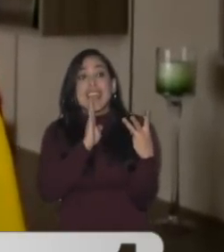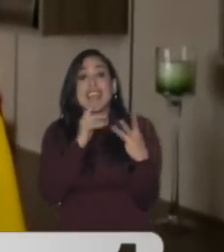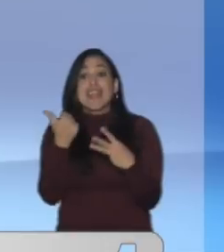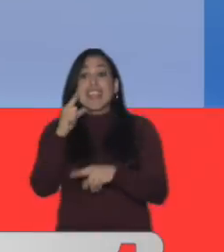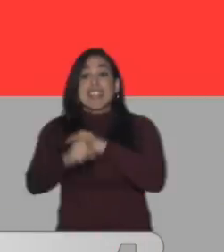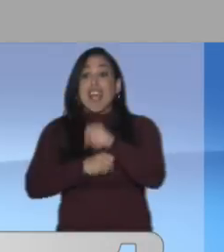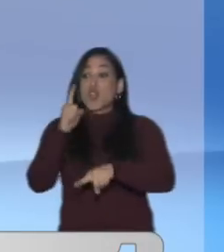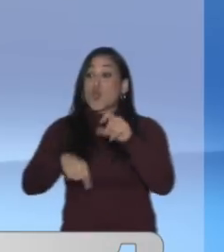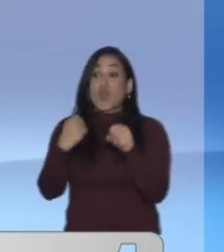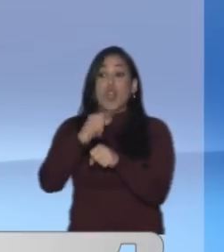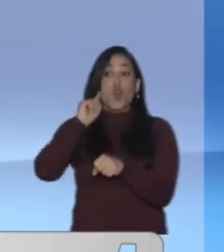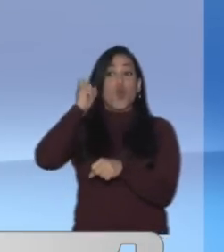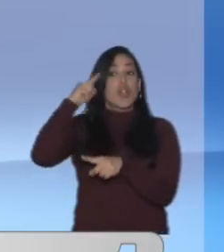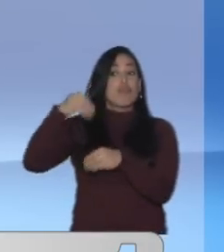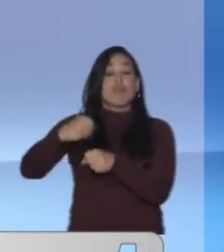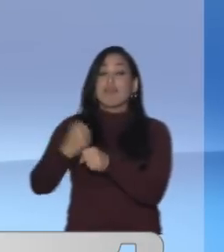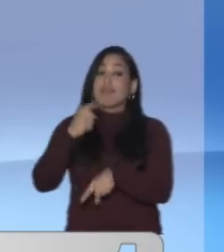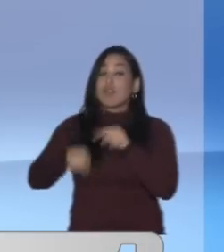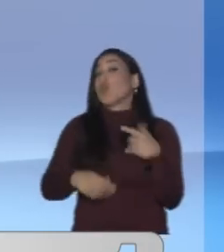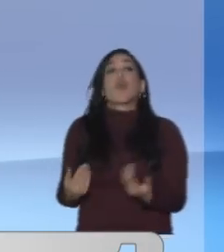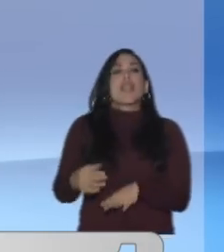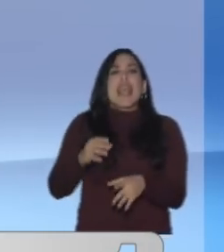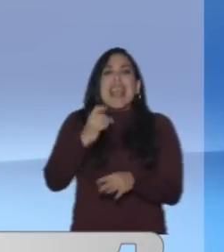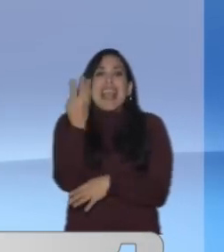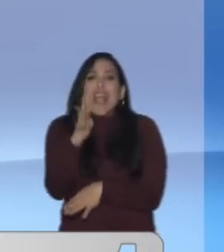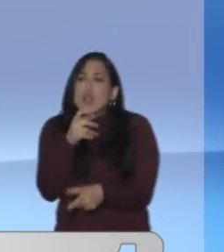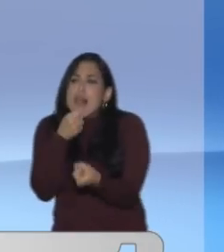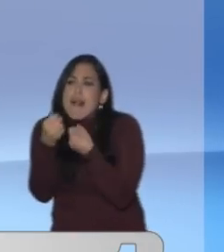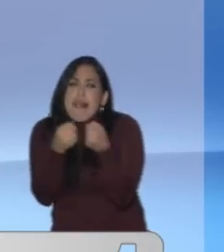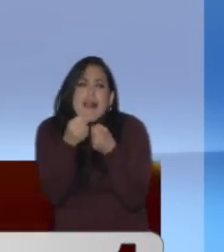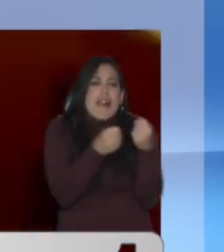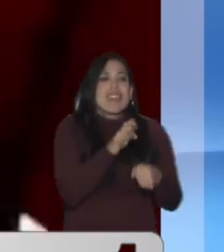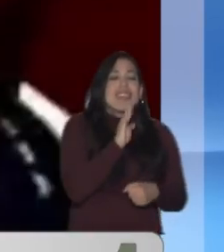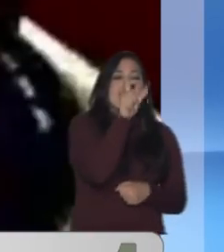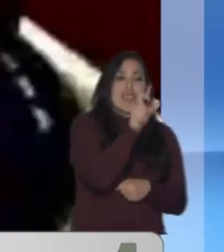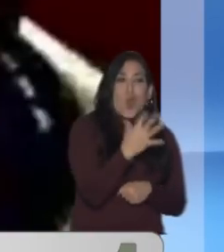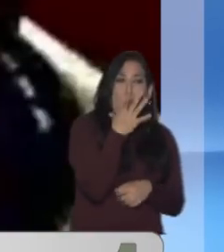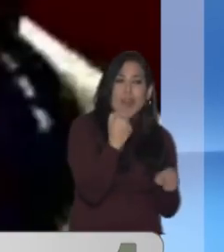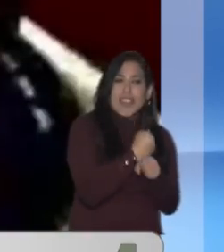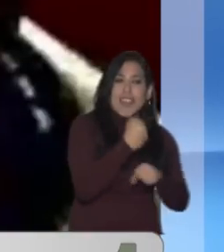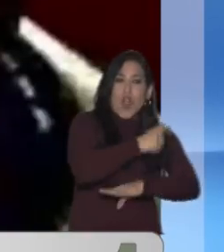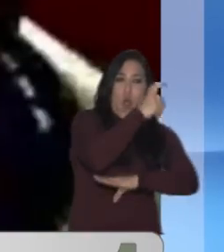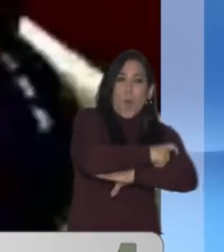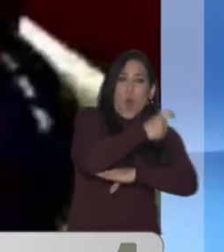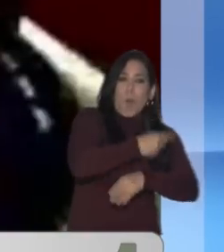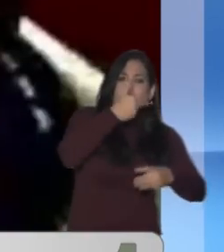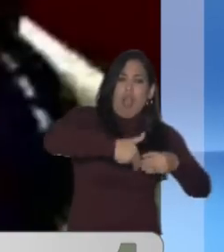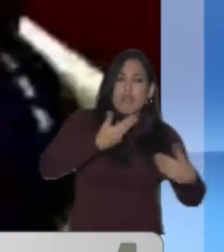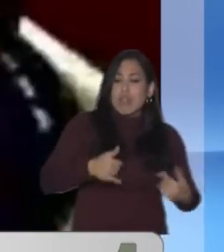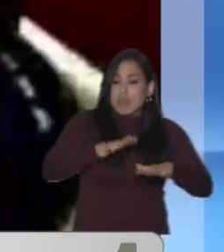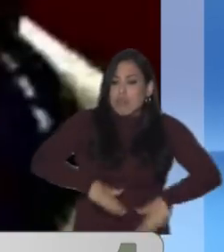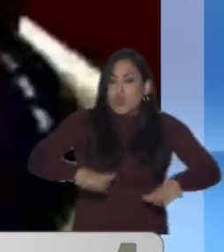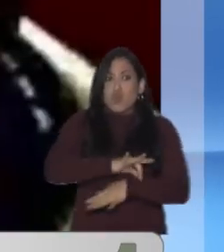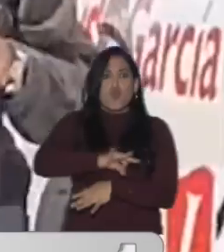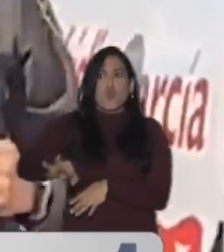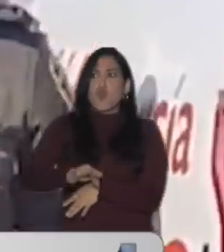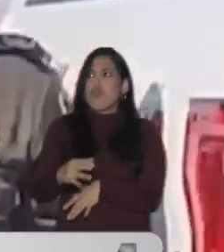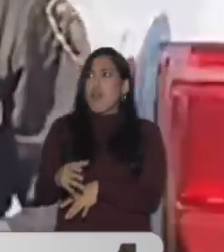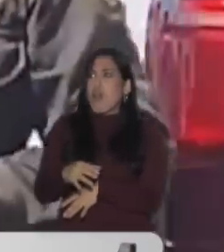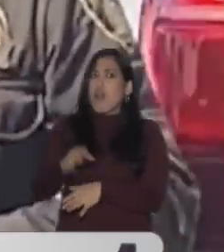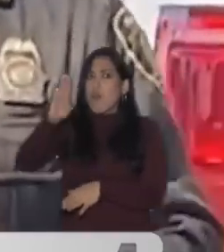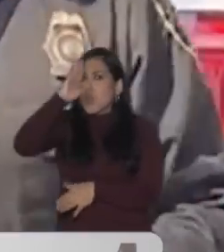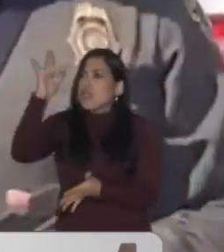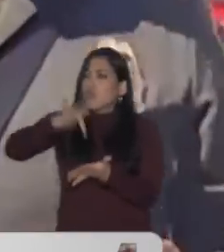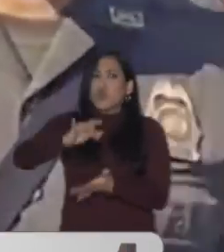por 10 años. 14 entrevistas fueron presentadas durante la audiencia, entre ellas la de un trabajador de la bomba que señaló que en el lugar nunca se había hecho